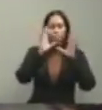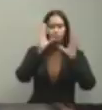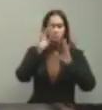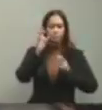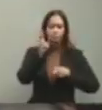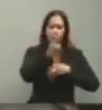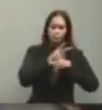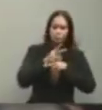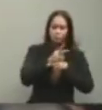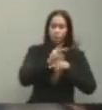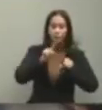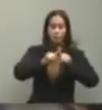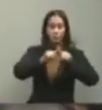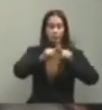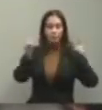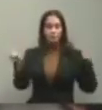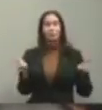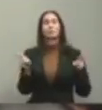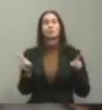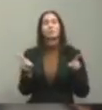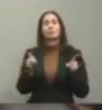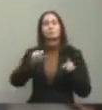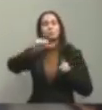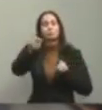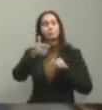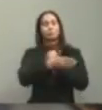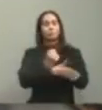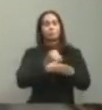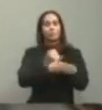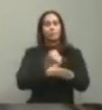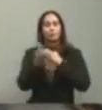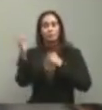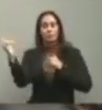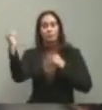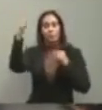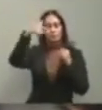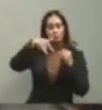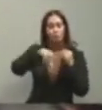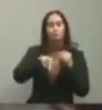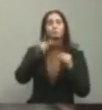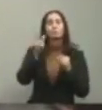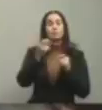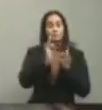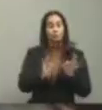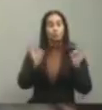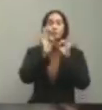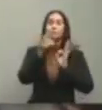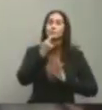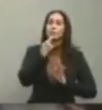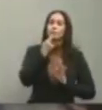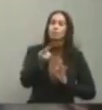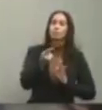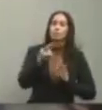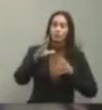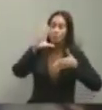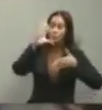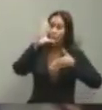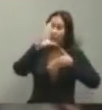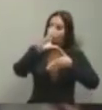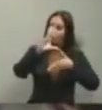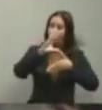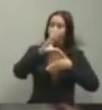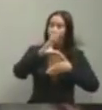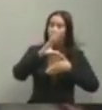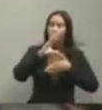diferentes a los países de la región donde tenemos caso importado es importante decir que américa latina'